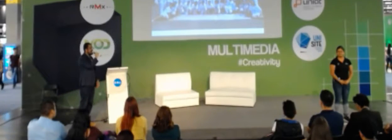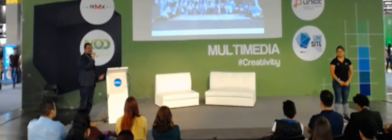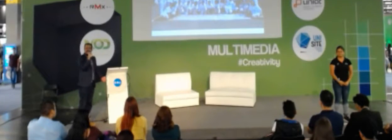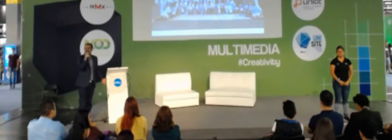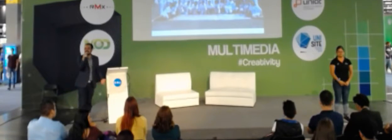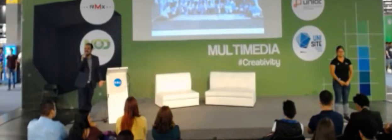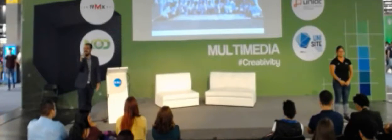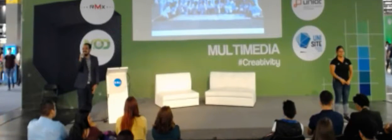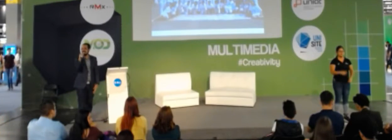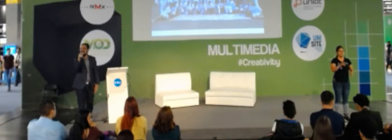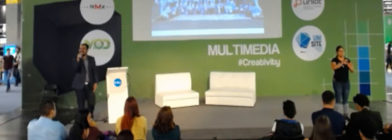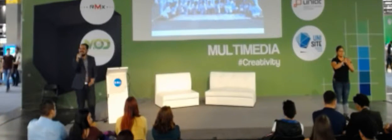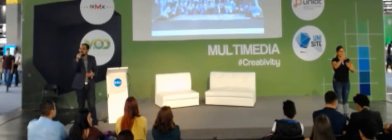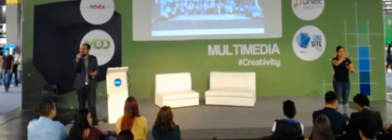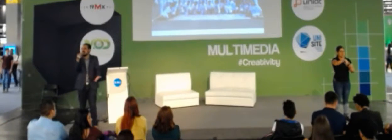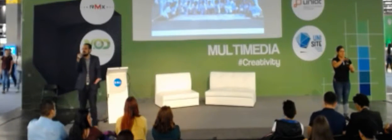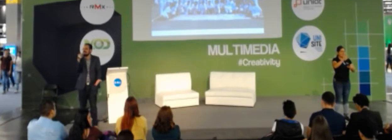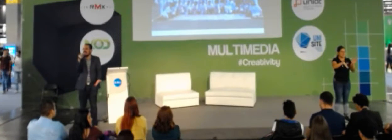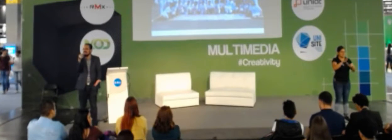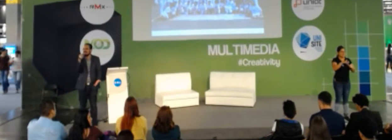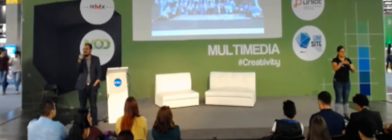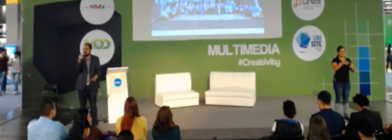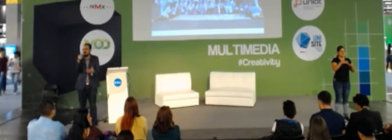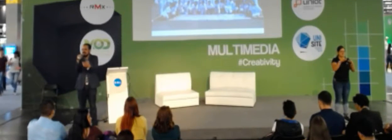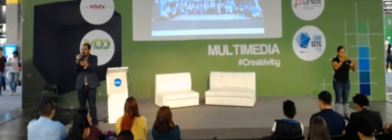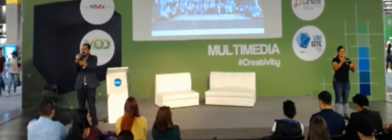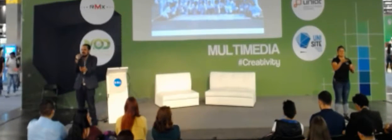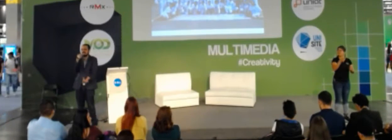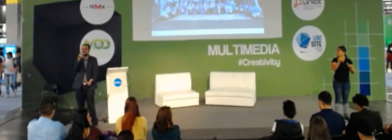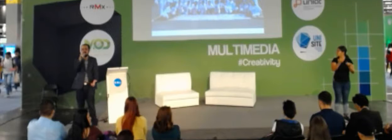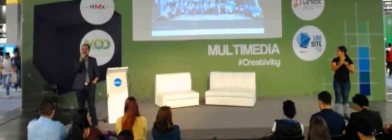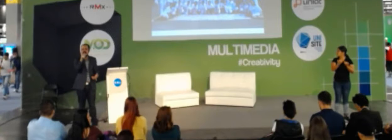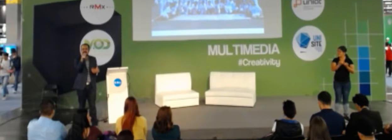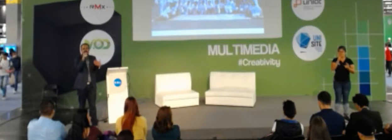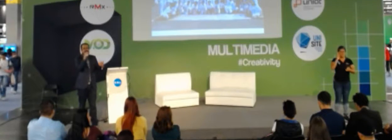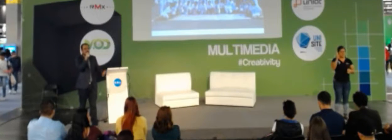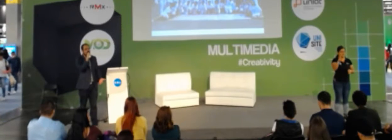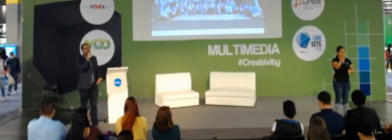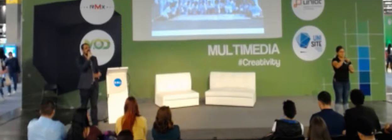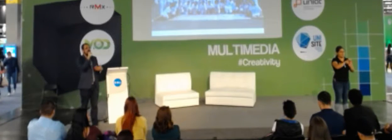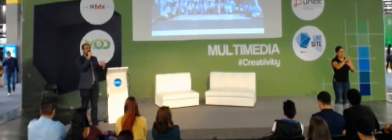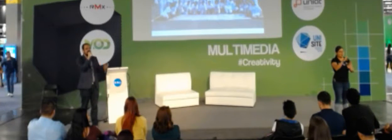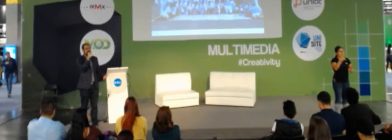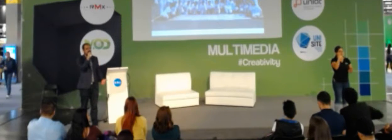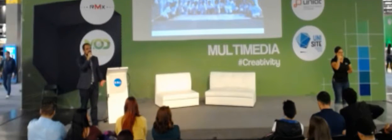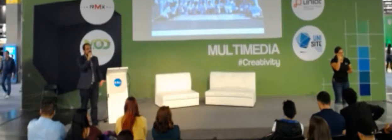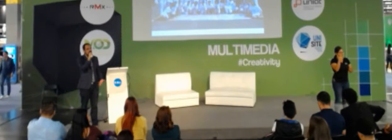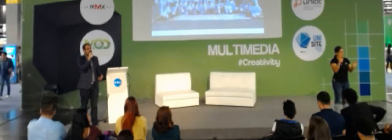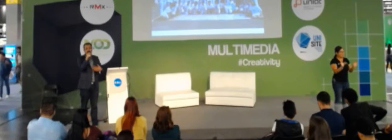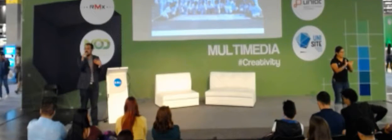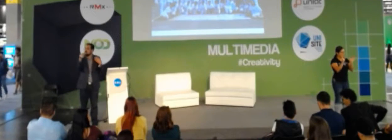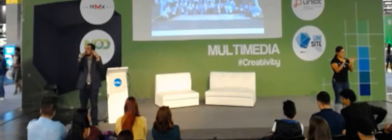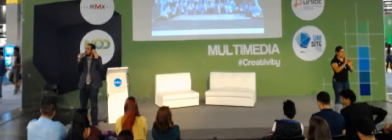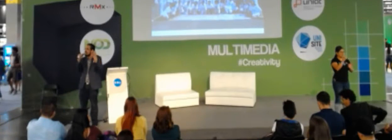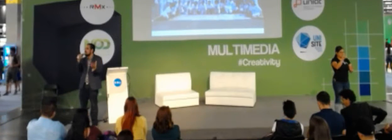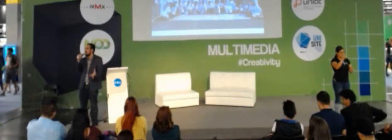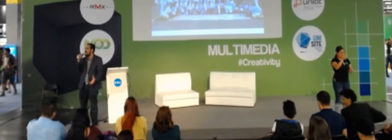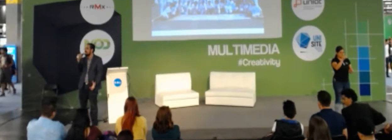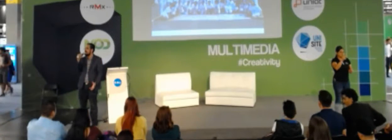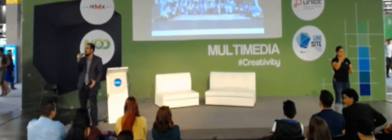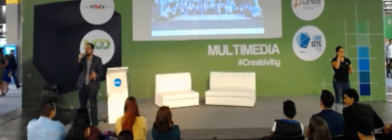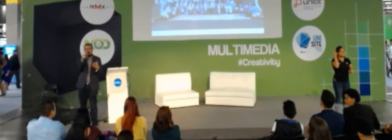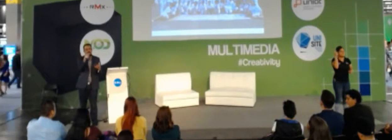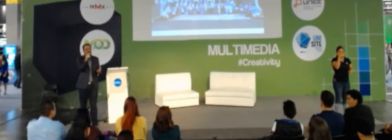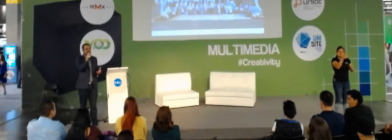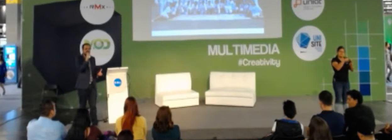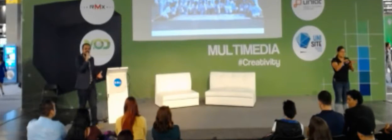El estar en las calles, el estar en nuestras pantallas, en las pantallas de celular, las computadoras, la televisión, para nosotros es algo clave.